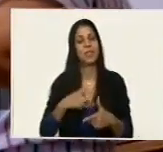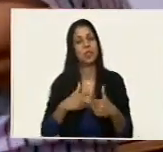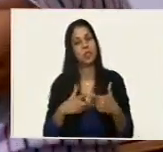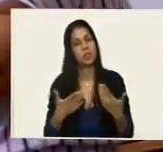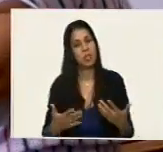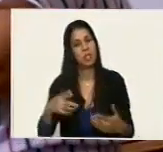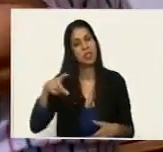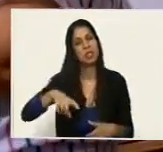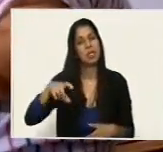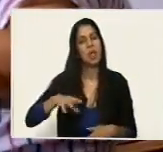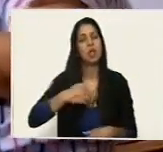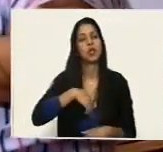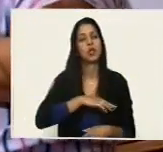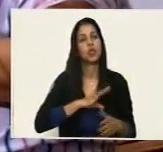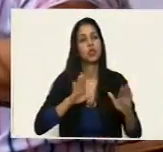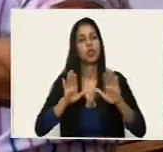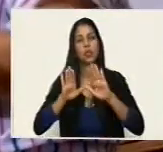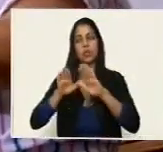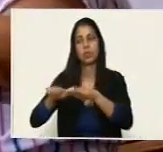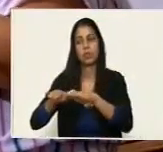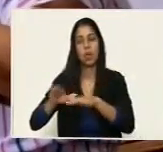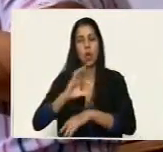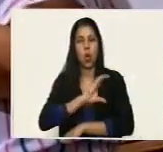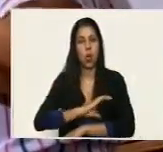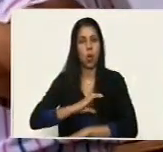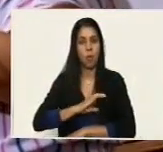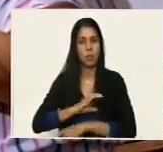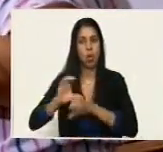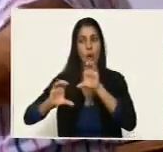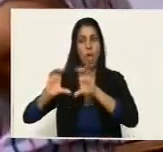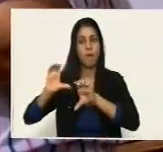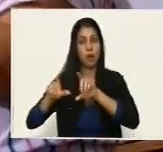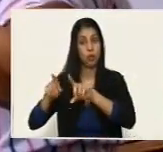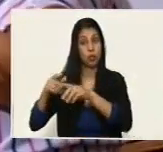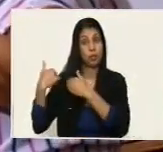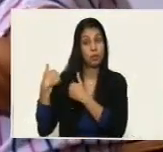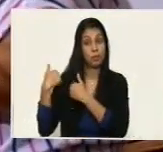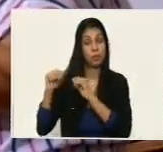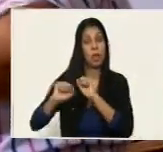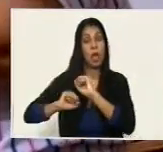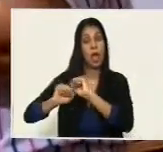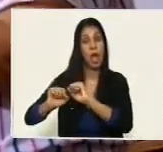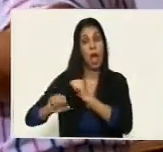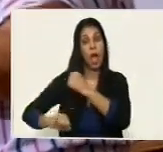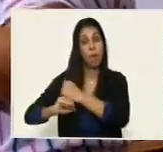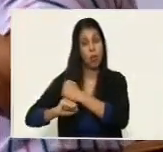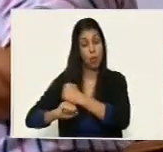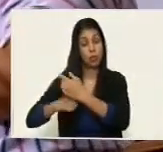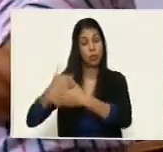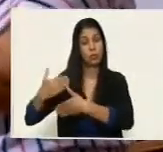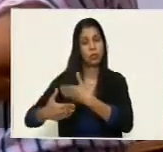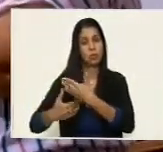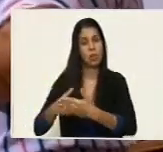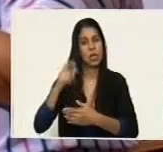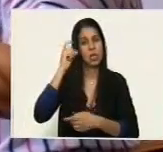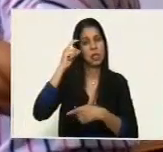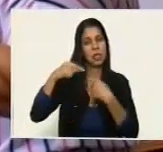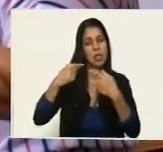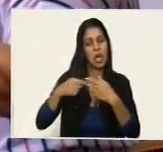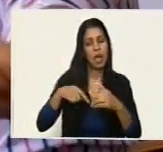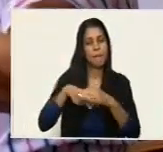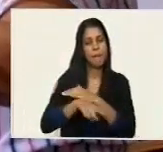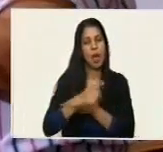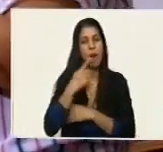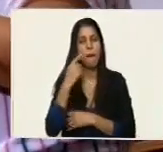que acompañemos este comité evaluador, pero también es necesario que sigamos acompañando cada vez más y profundicemos